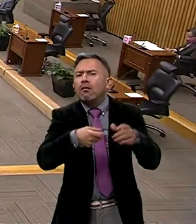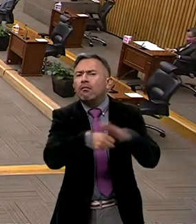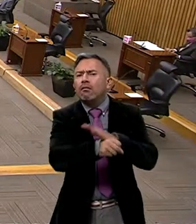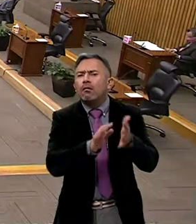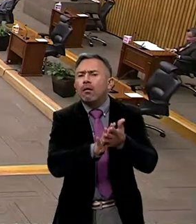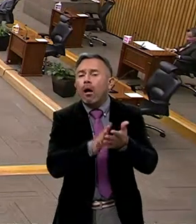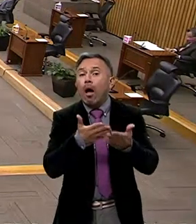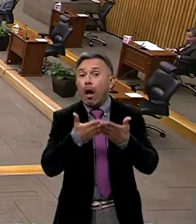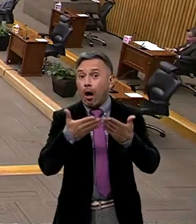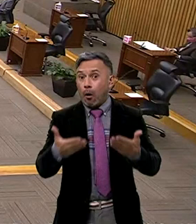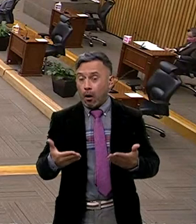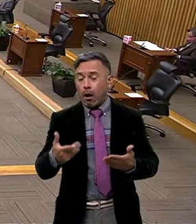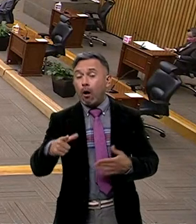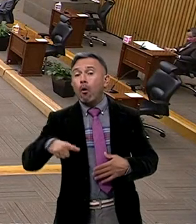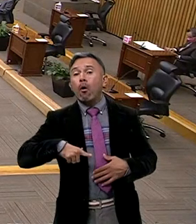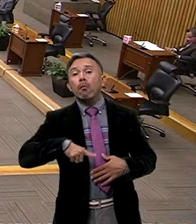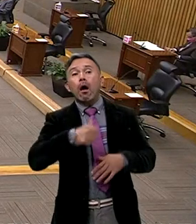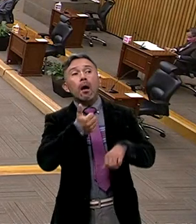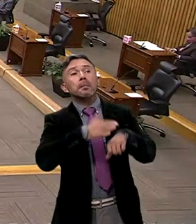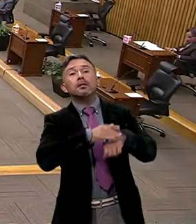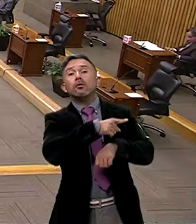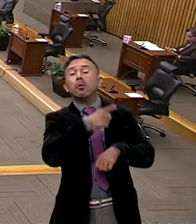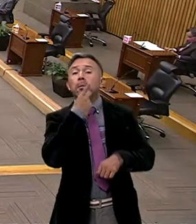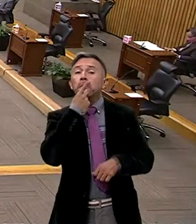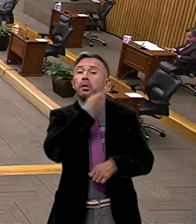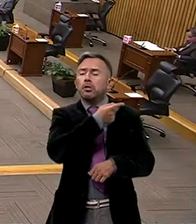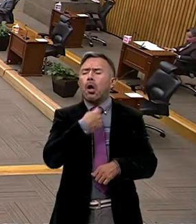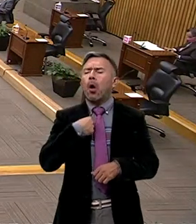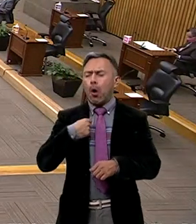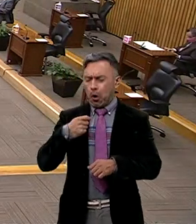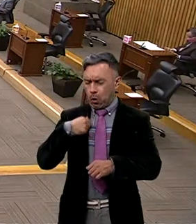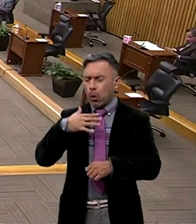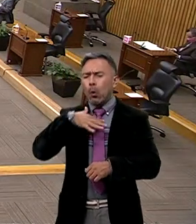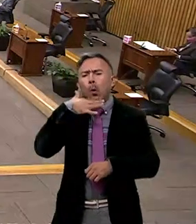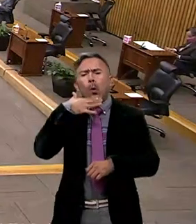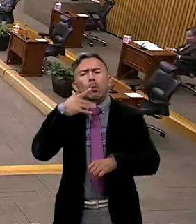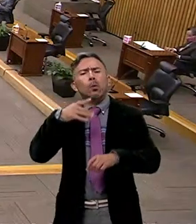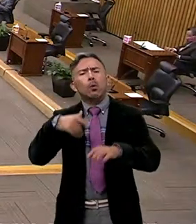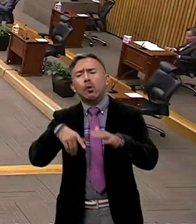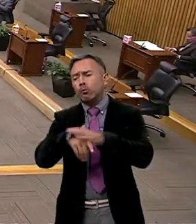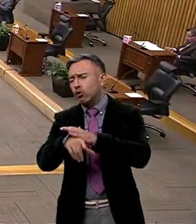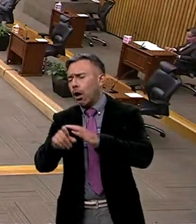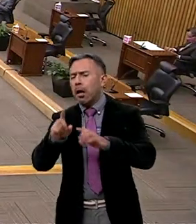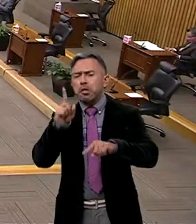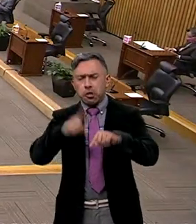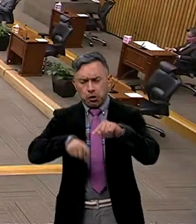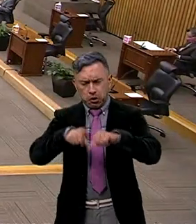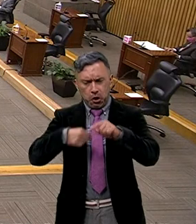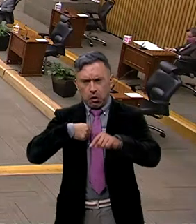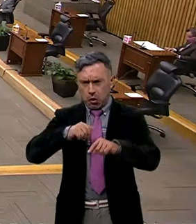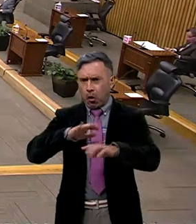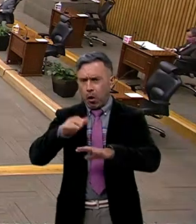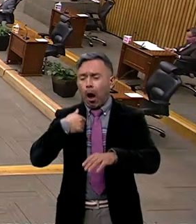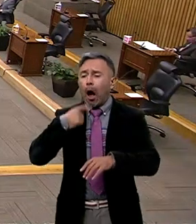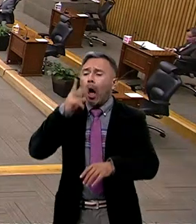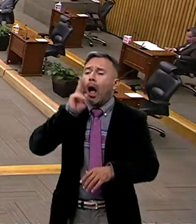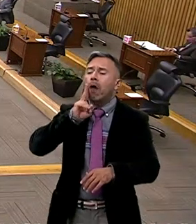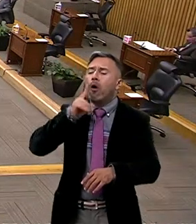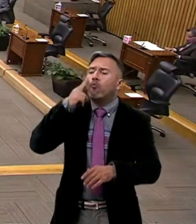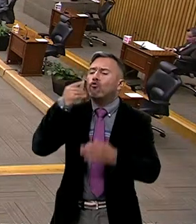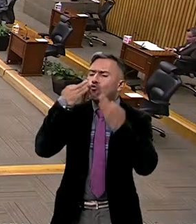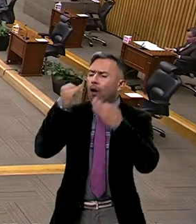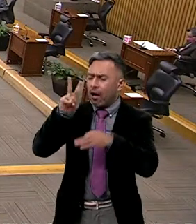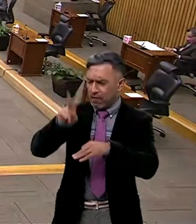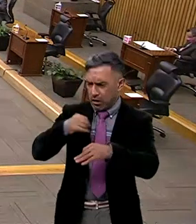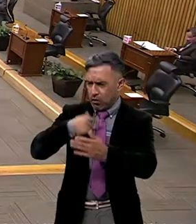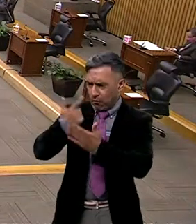supuestamente iba a trabajar contra la corrupción la rendición de cuentas y meter a la cárcel a los corruptos